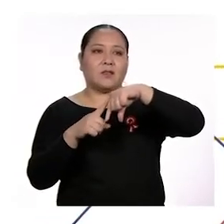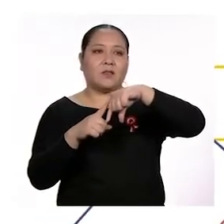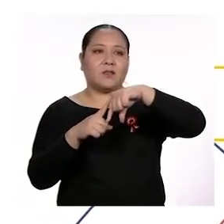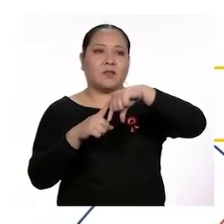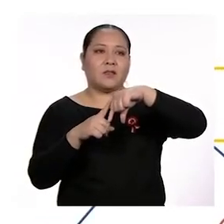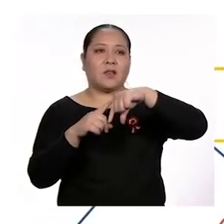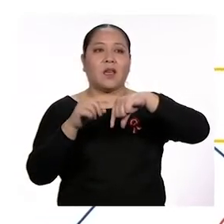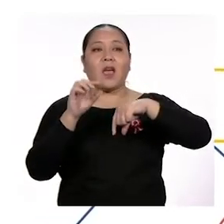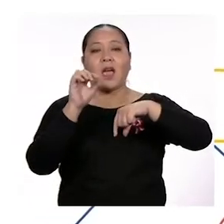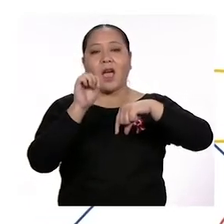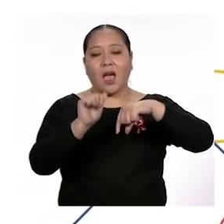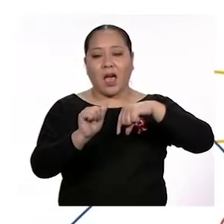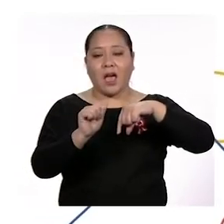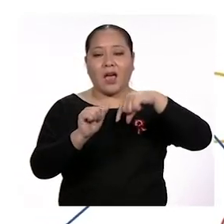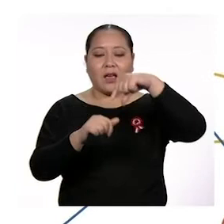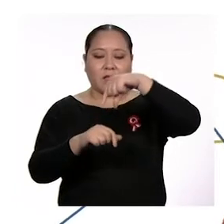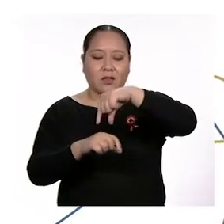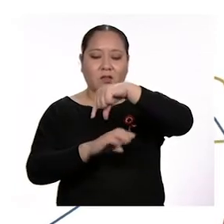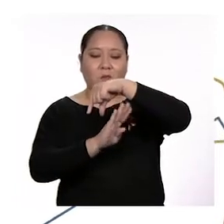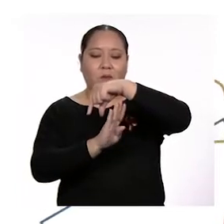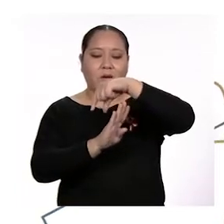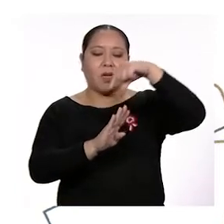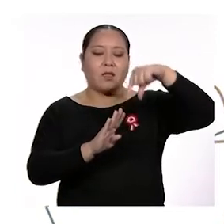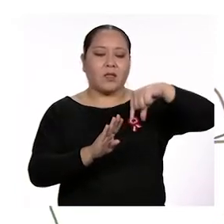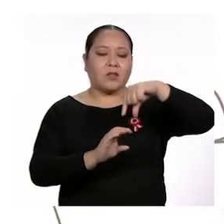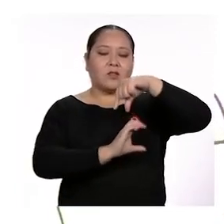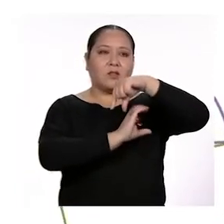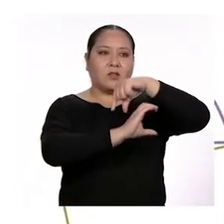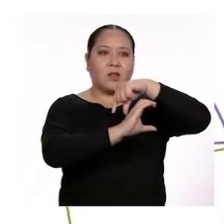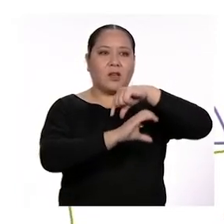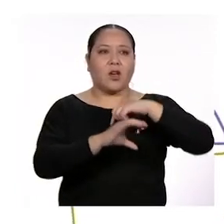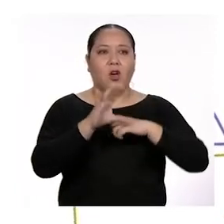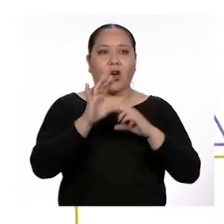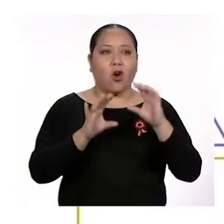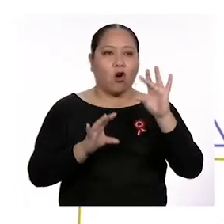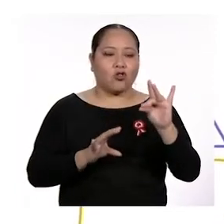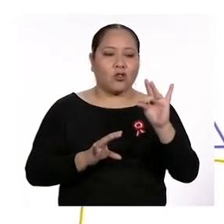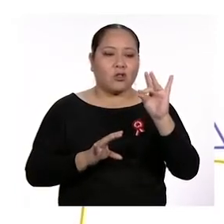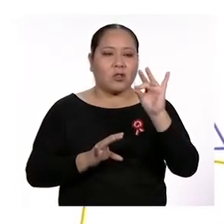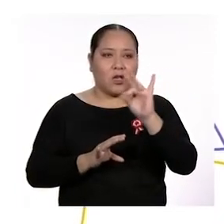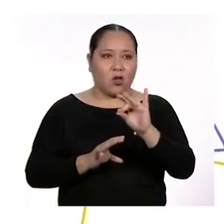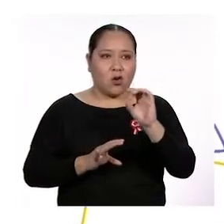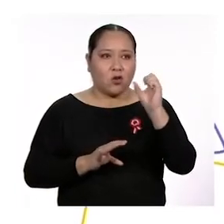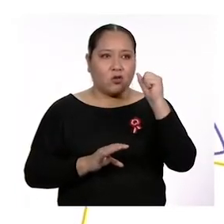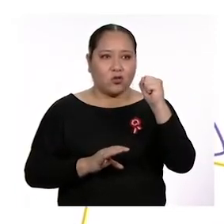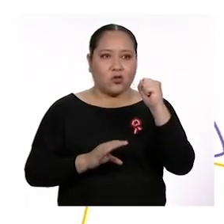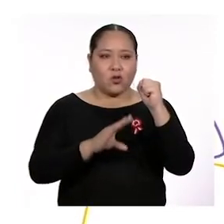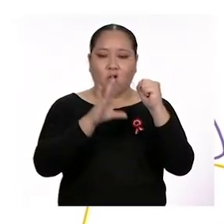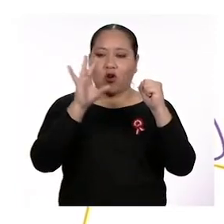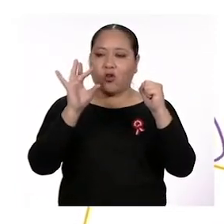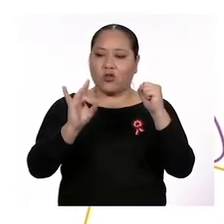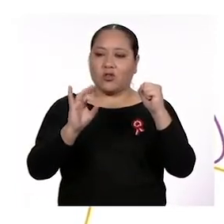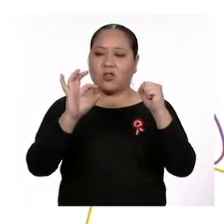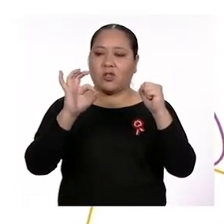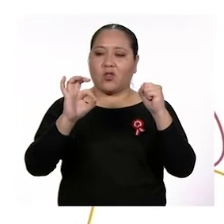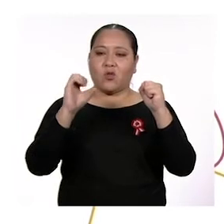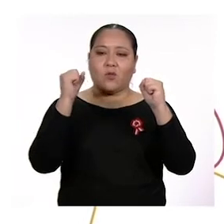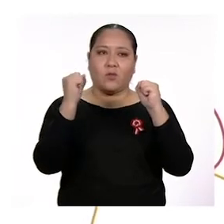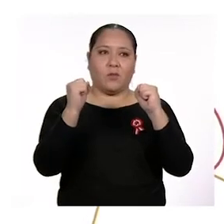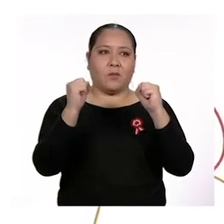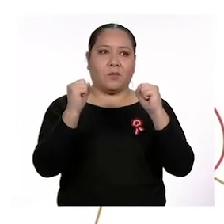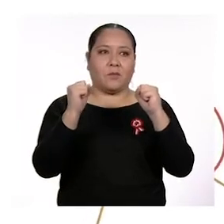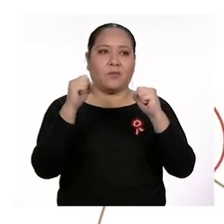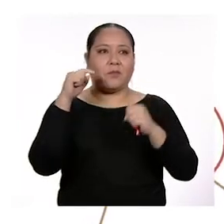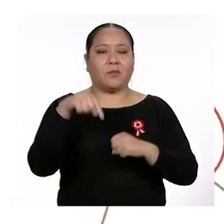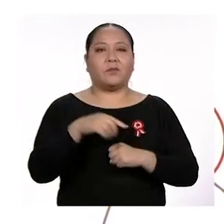tres intervalos, cuyos extremos son 88 y 89. El gráfico final